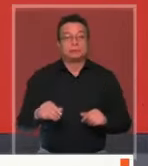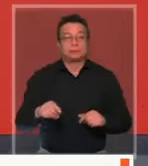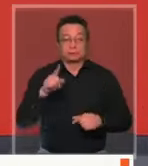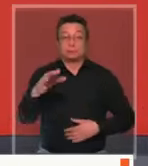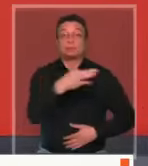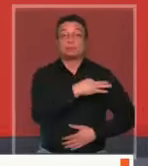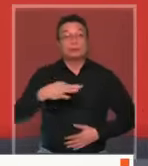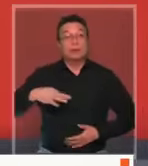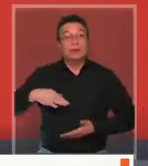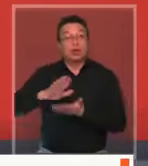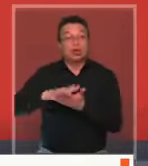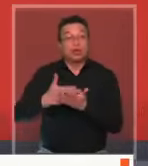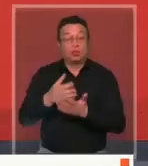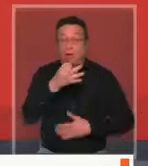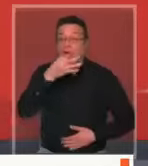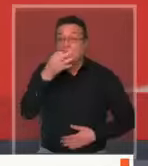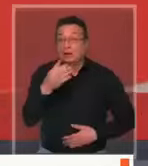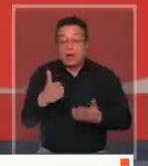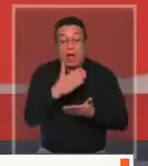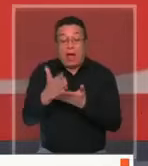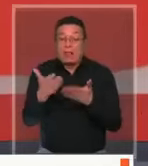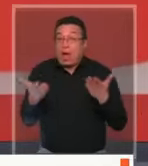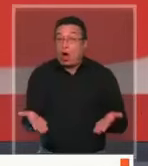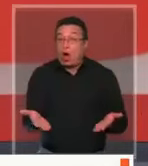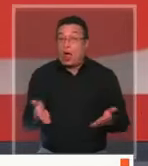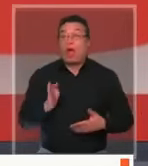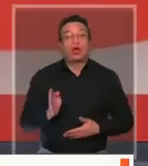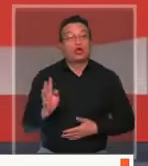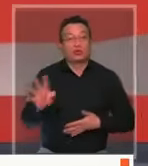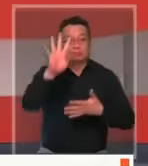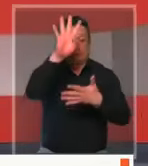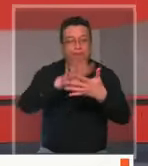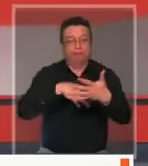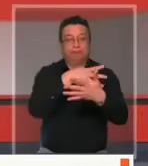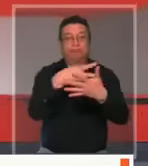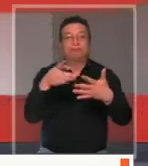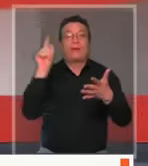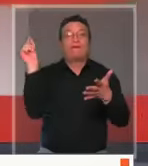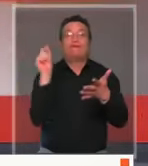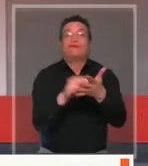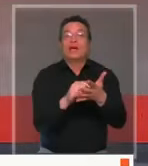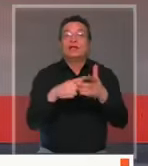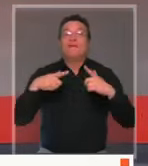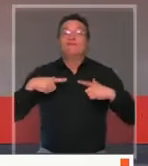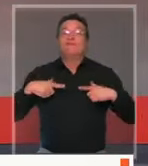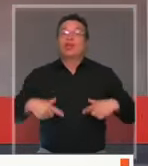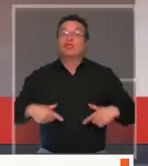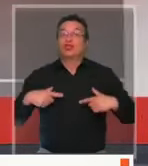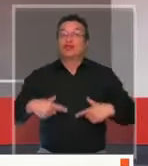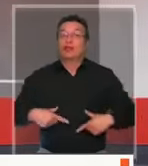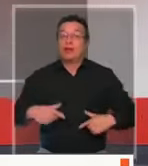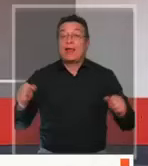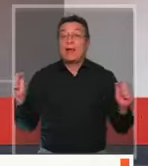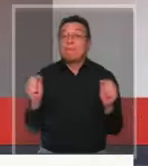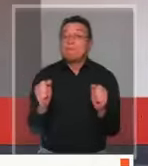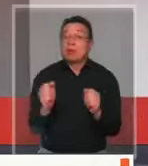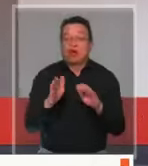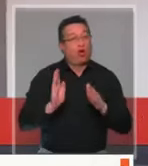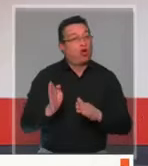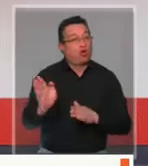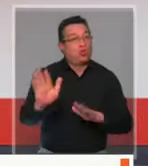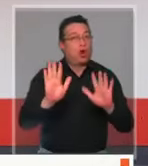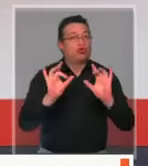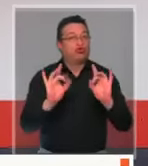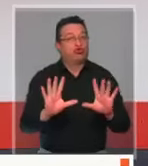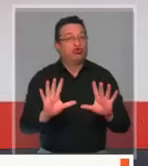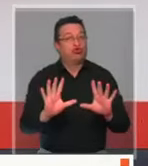Ministerio de Salud confirmó que por ahora se mantiene el calendario escolar y la fecha, claro, lo más preocupante de las vacaciones de invierno, se ha dicho